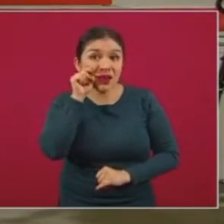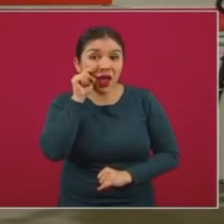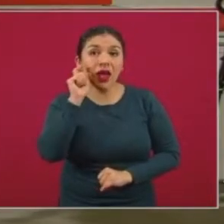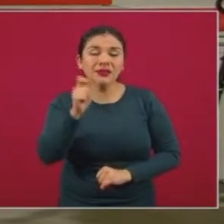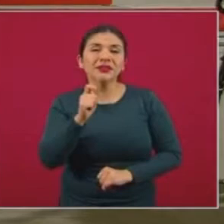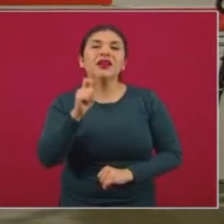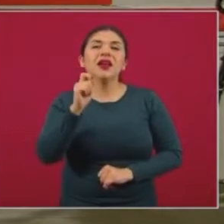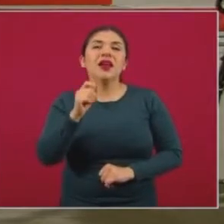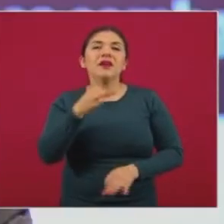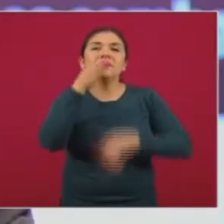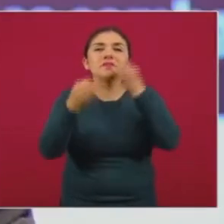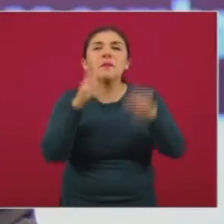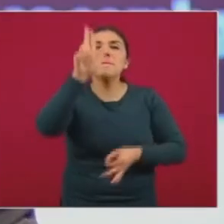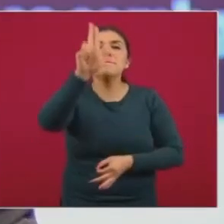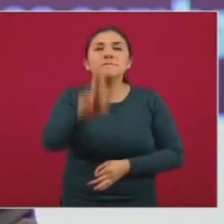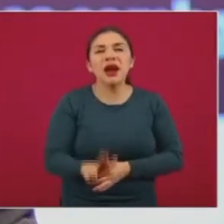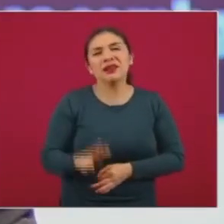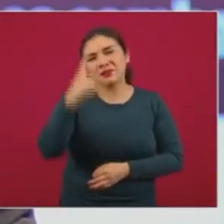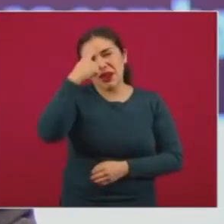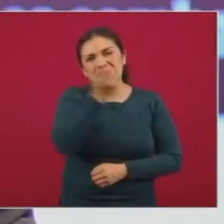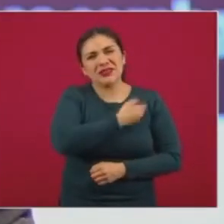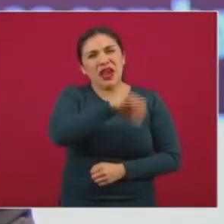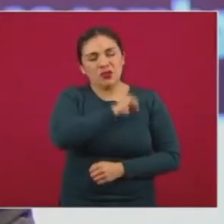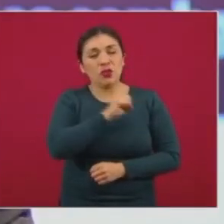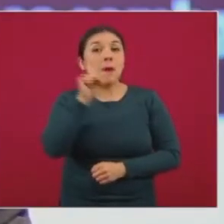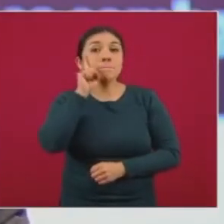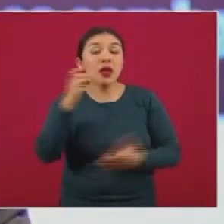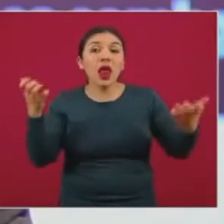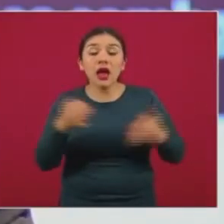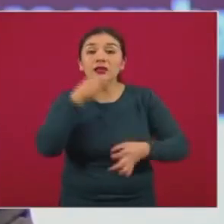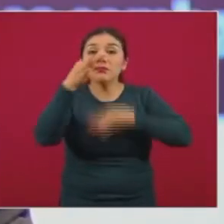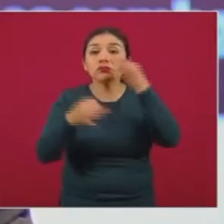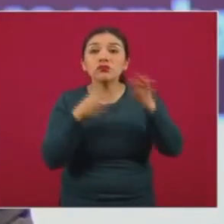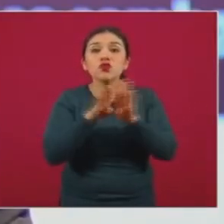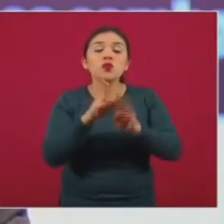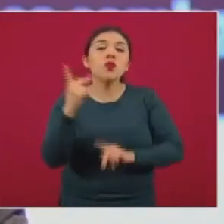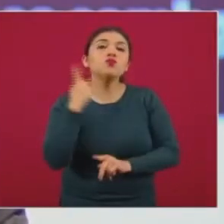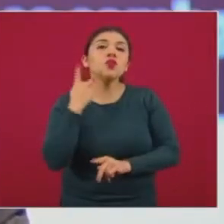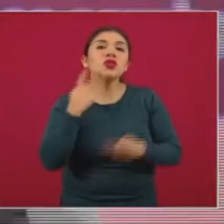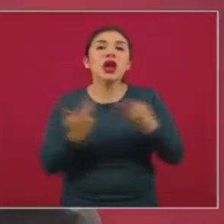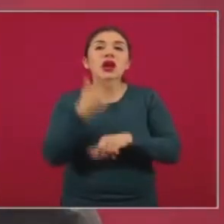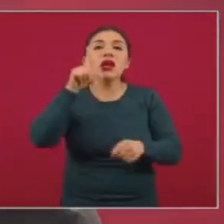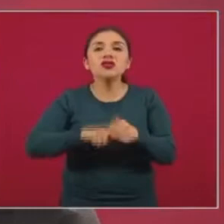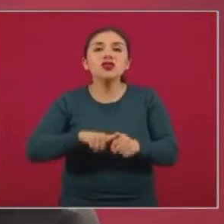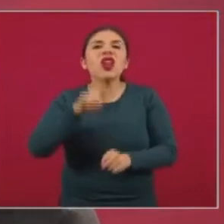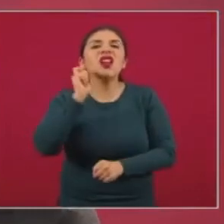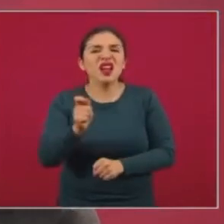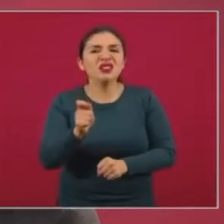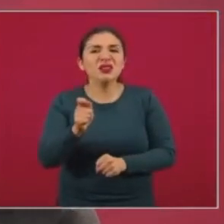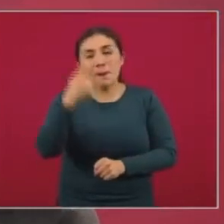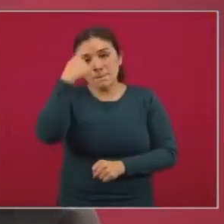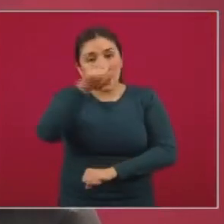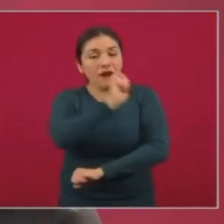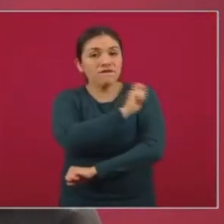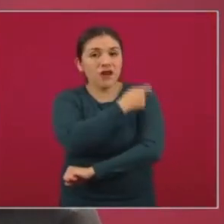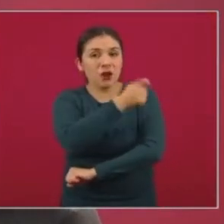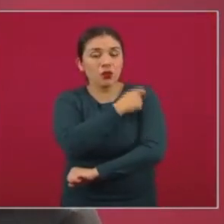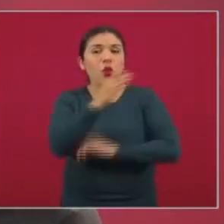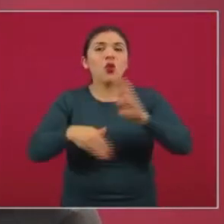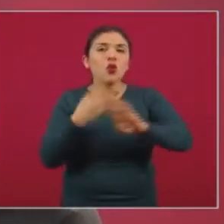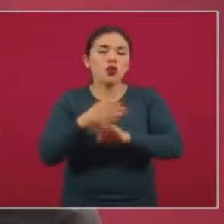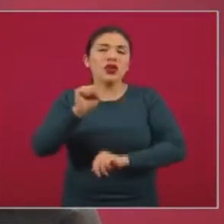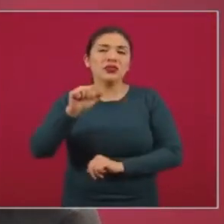Pulso de la Salud, mañana es martes, vamos a anunciar el documento de política nacional de vacunación contra el